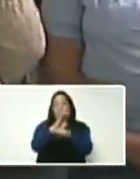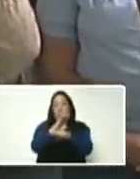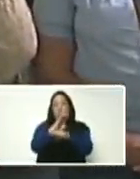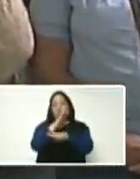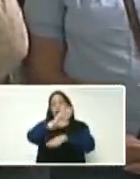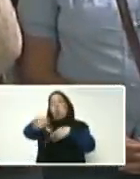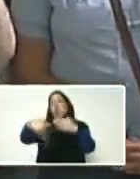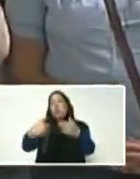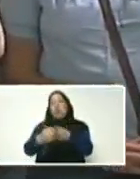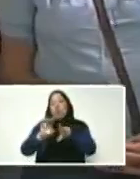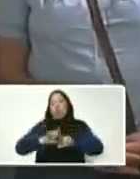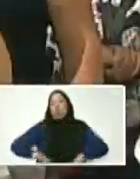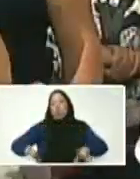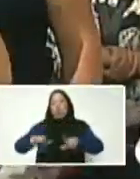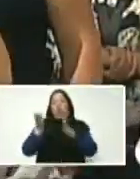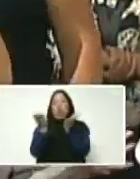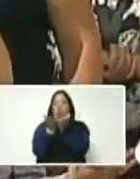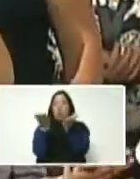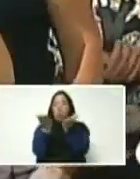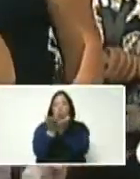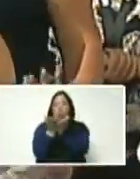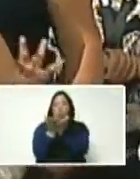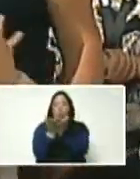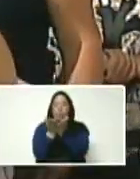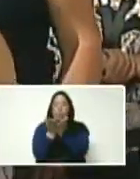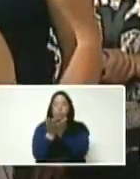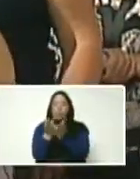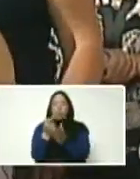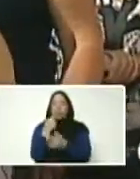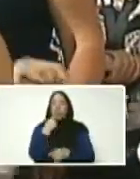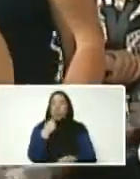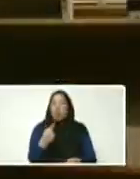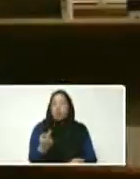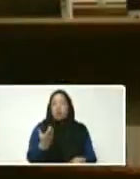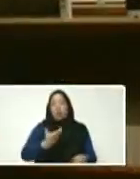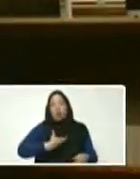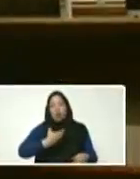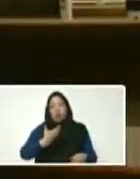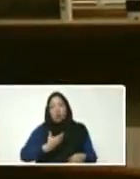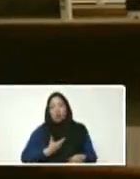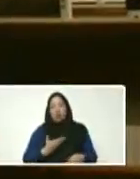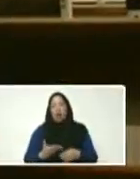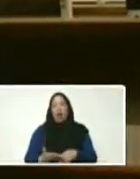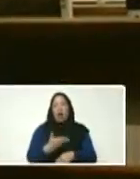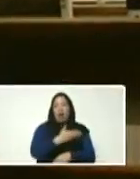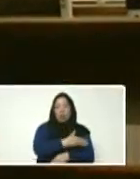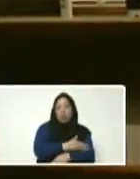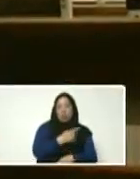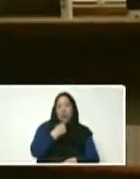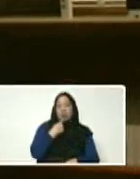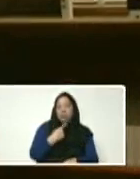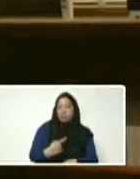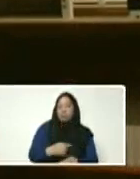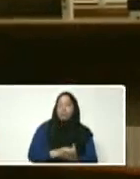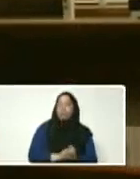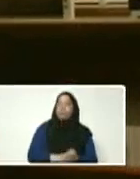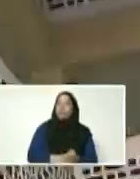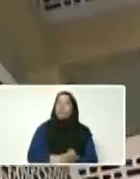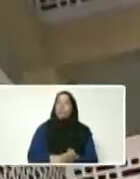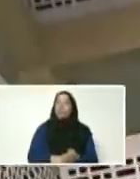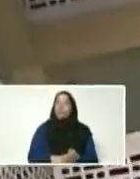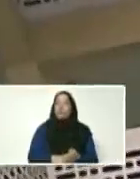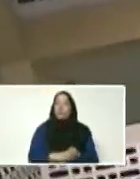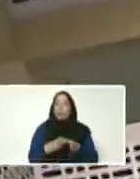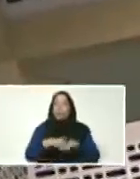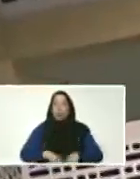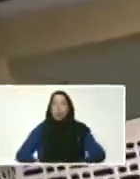todos los espacios de la escuela. Tenemos, como acaba de decir la almirante, tenemos el espacio